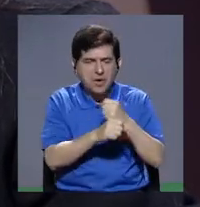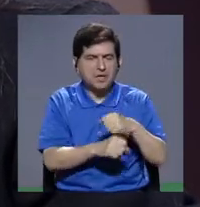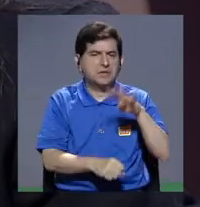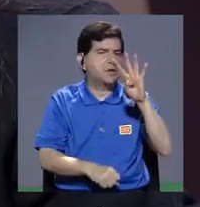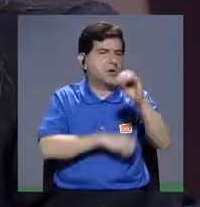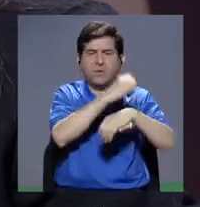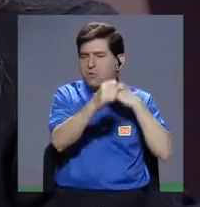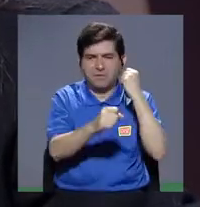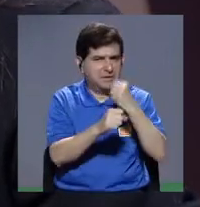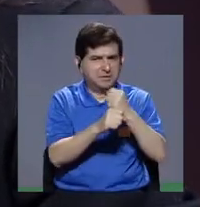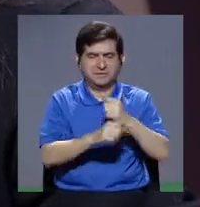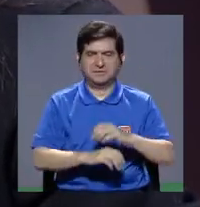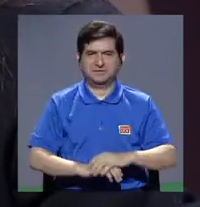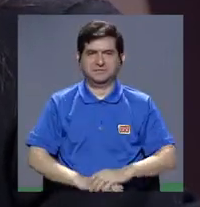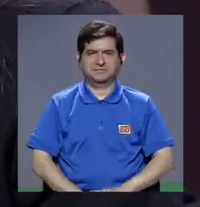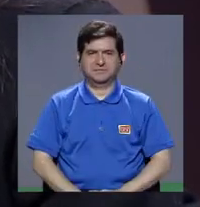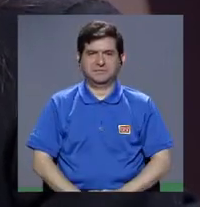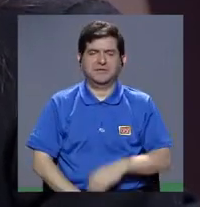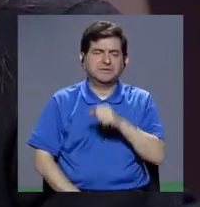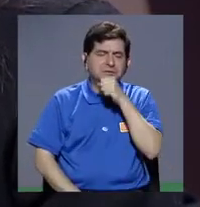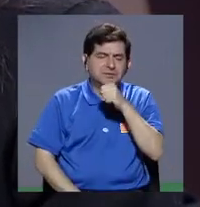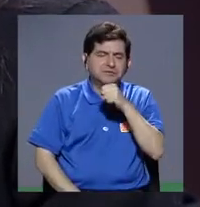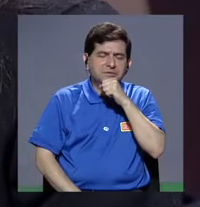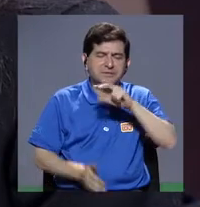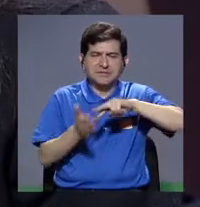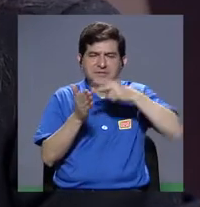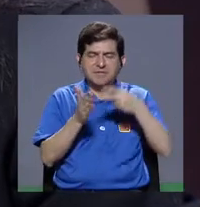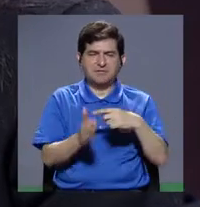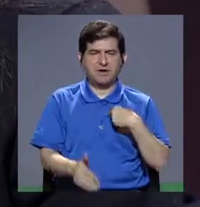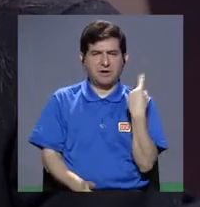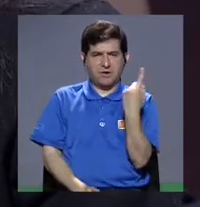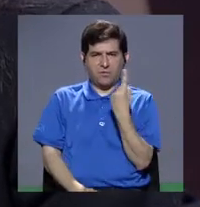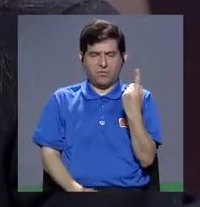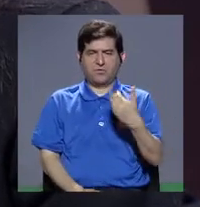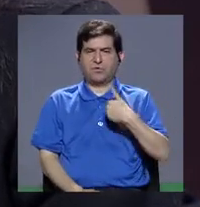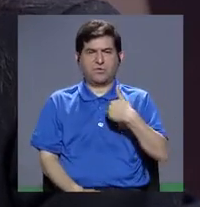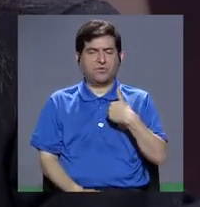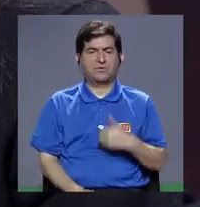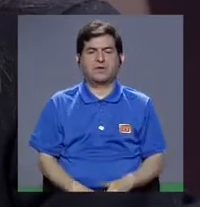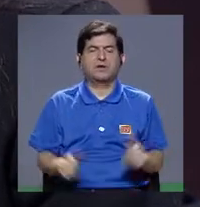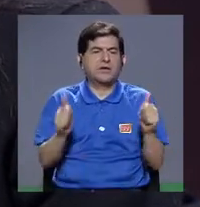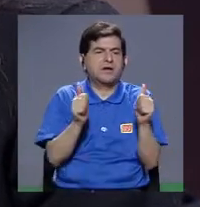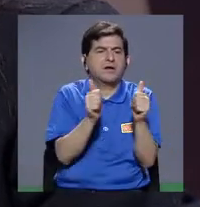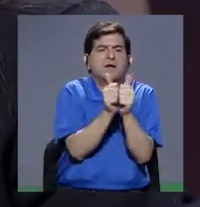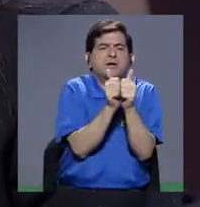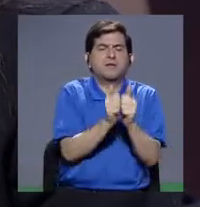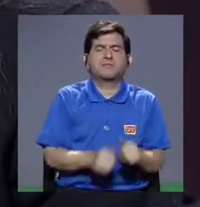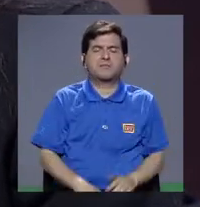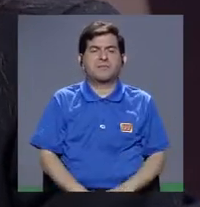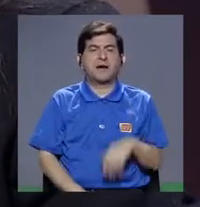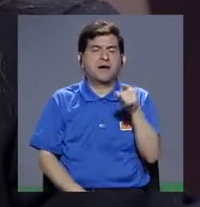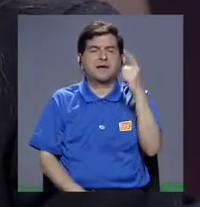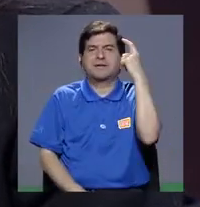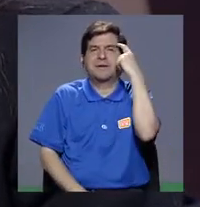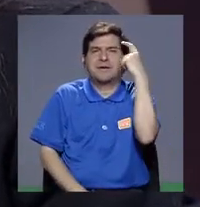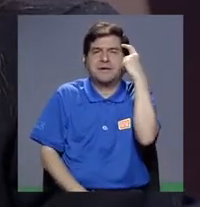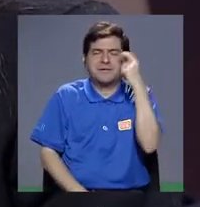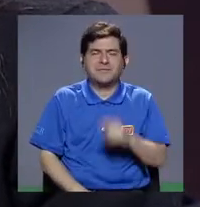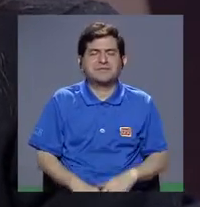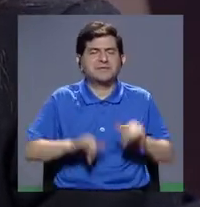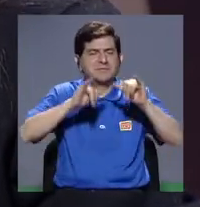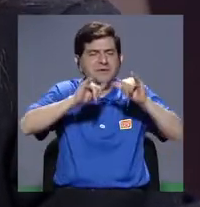40 envejecer es estar sola no tener con quién o con que entretener los pensamientos